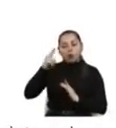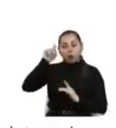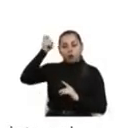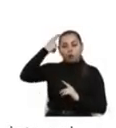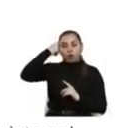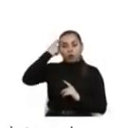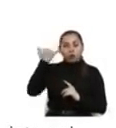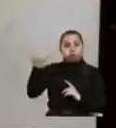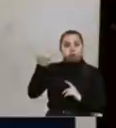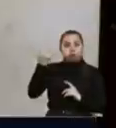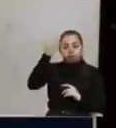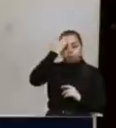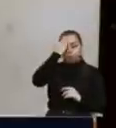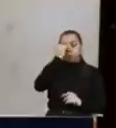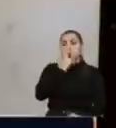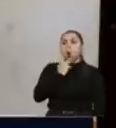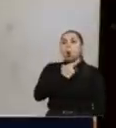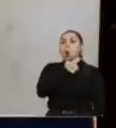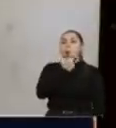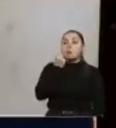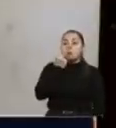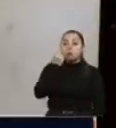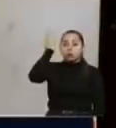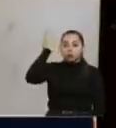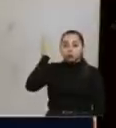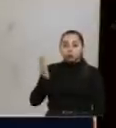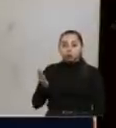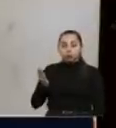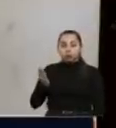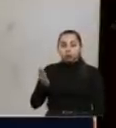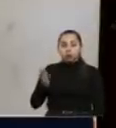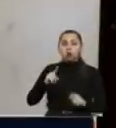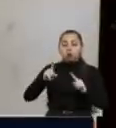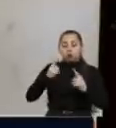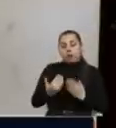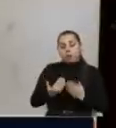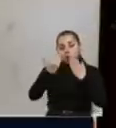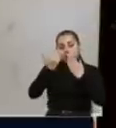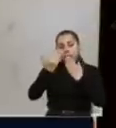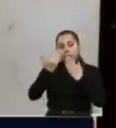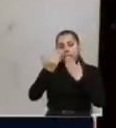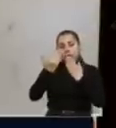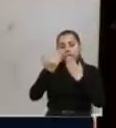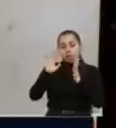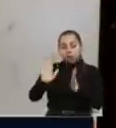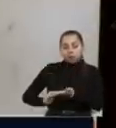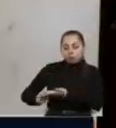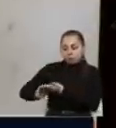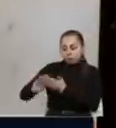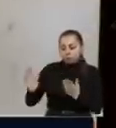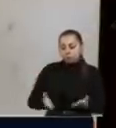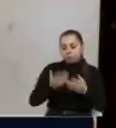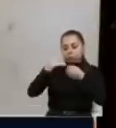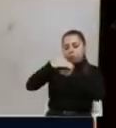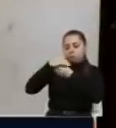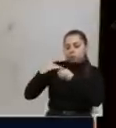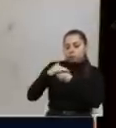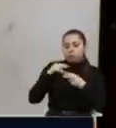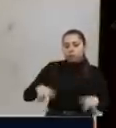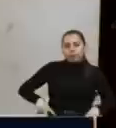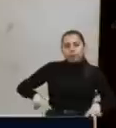está igualmente comprometido con el bienestar, con el mejoramiento de las condiciones de